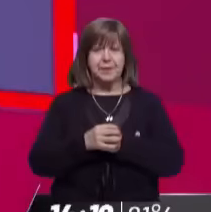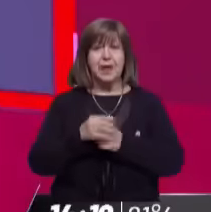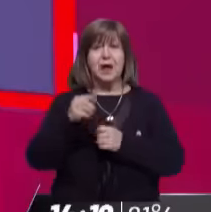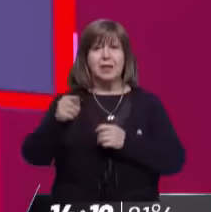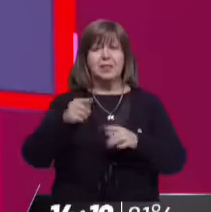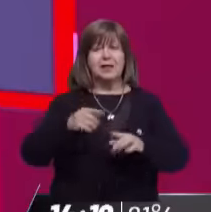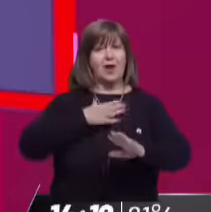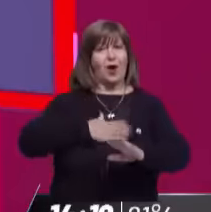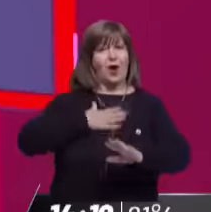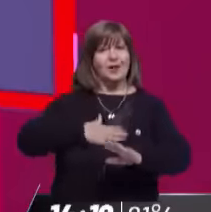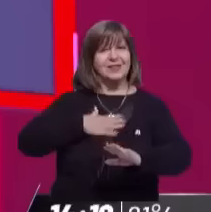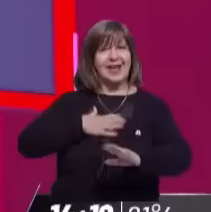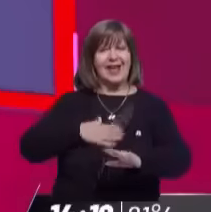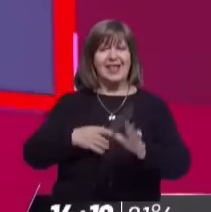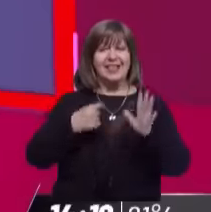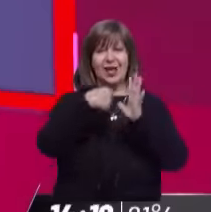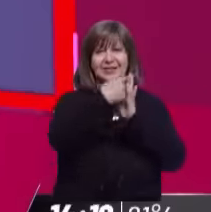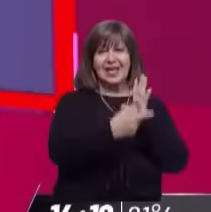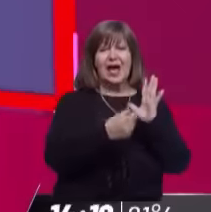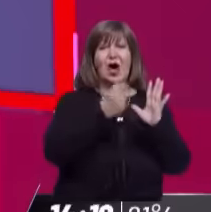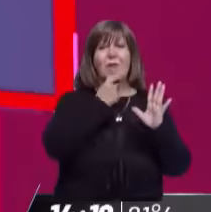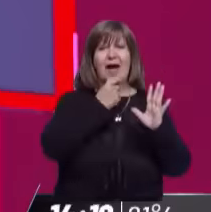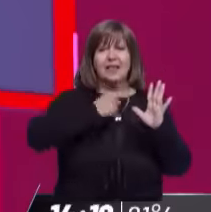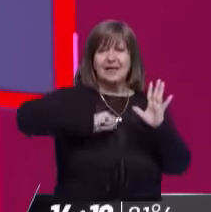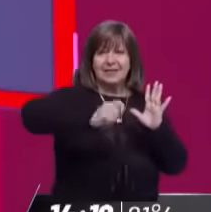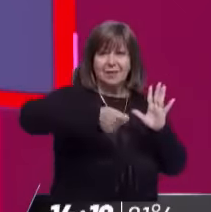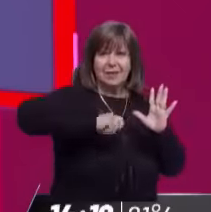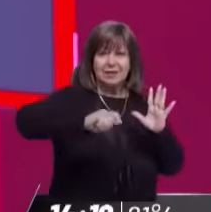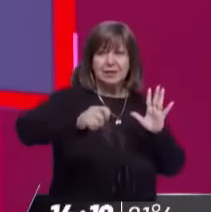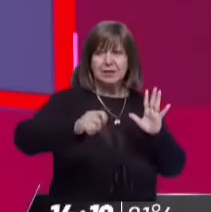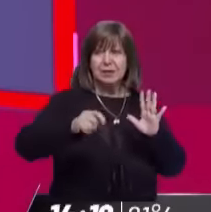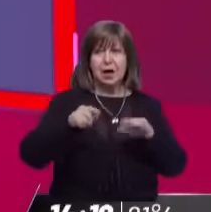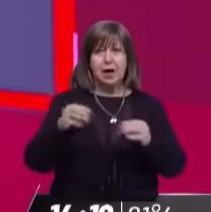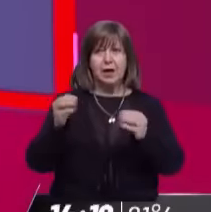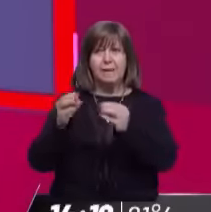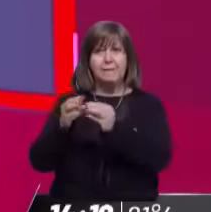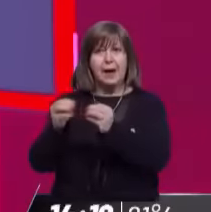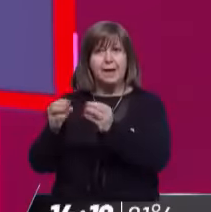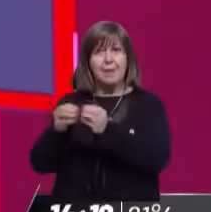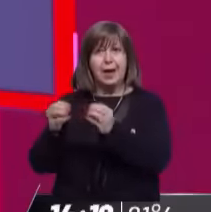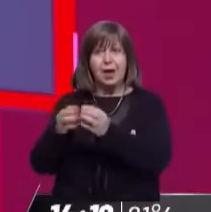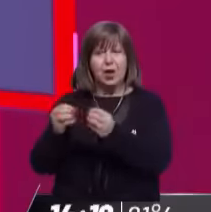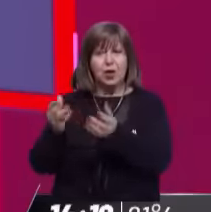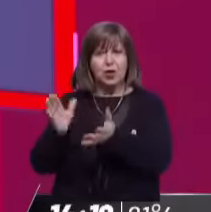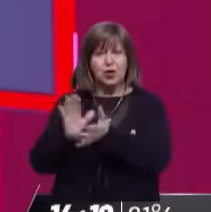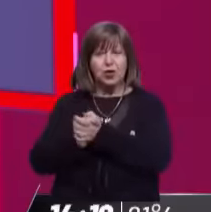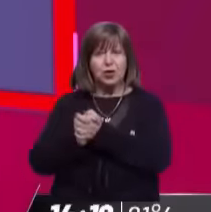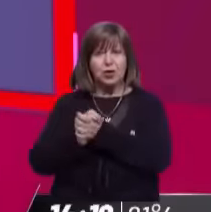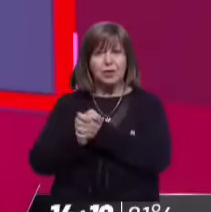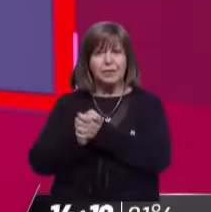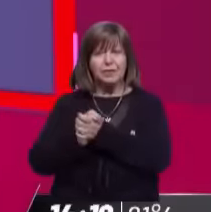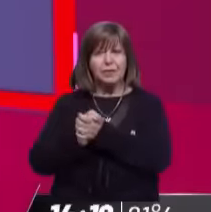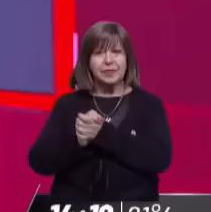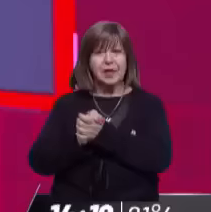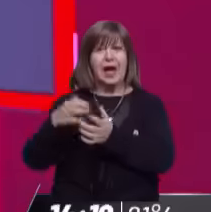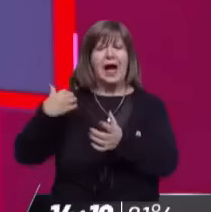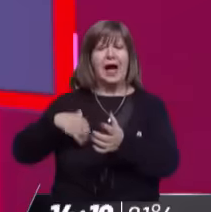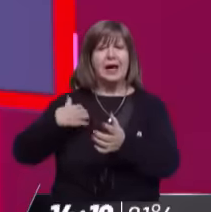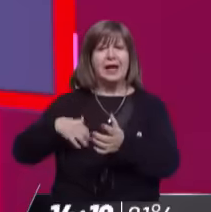De la alegría que teníamos recién con los mendocinos en el tenis de mesa en París a un papelón histórico en los Juegos Olímpicos. Argentina en